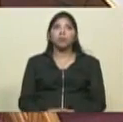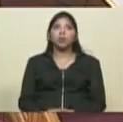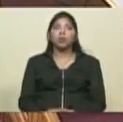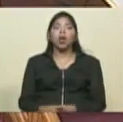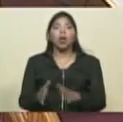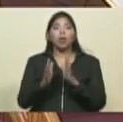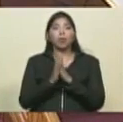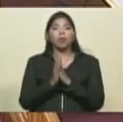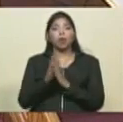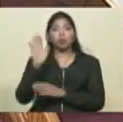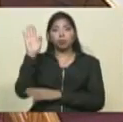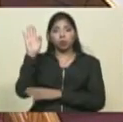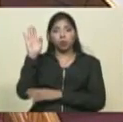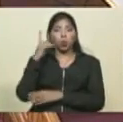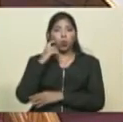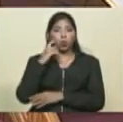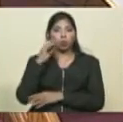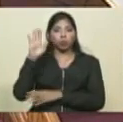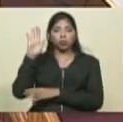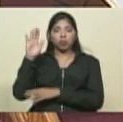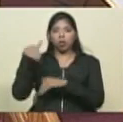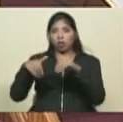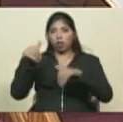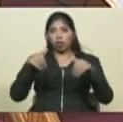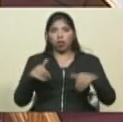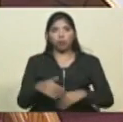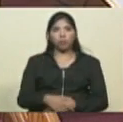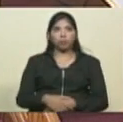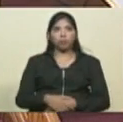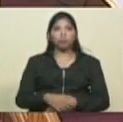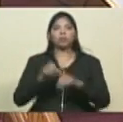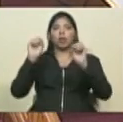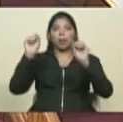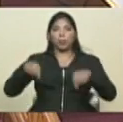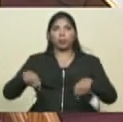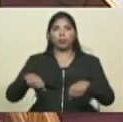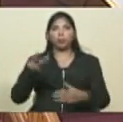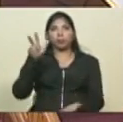costumbre las actas leídas por el ciudadano secretario. Aprobado.